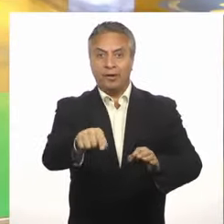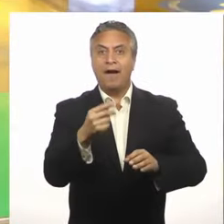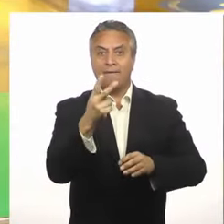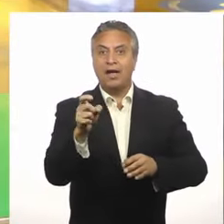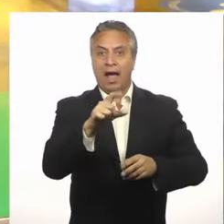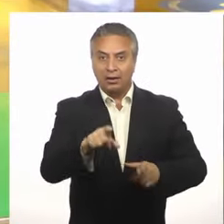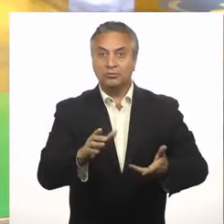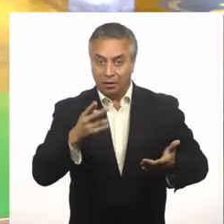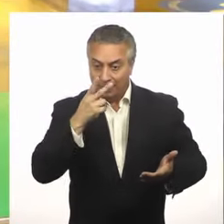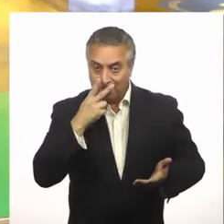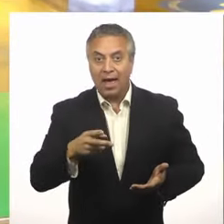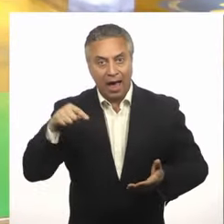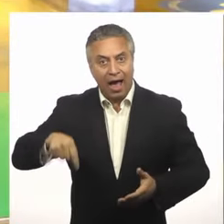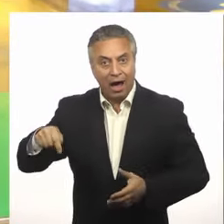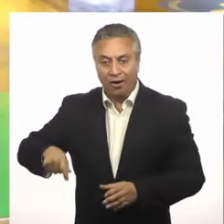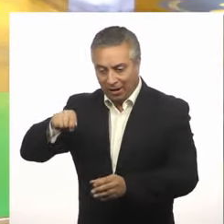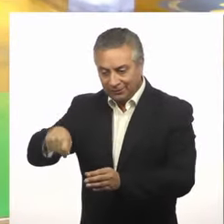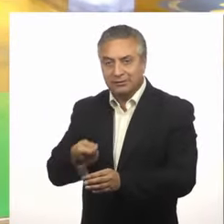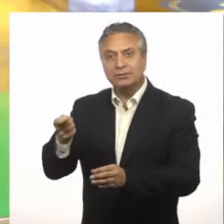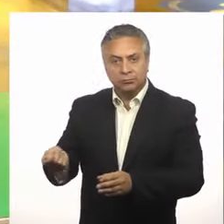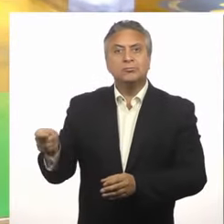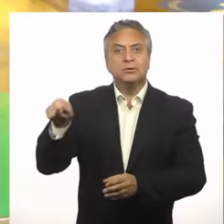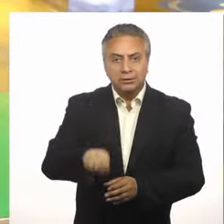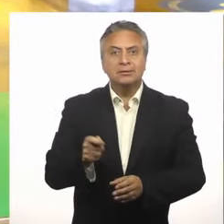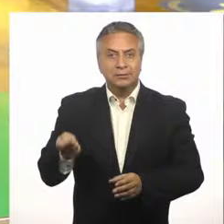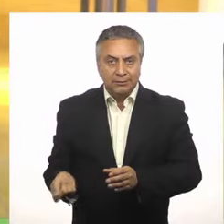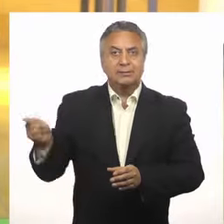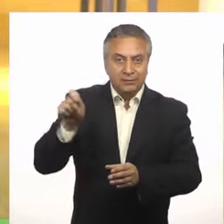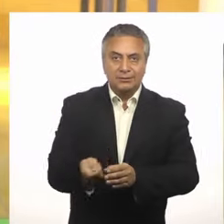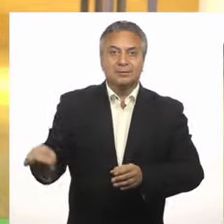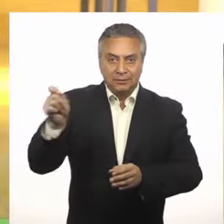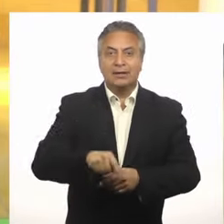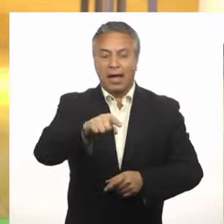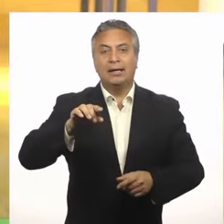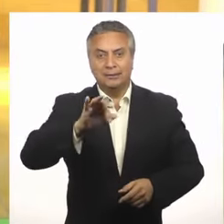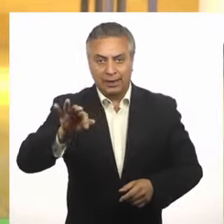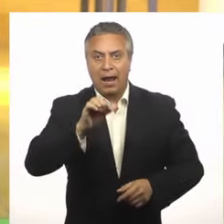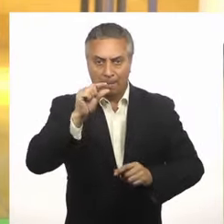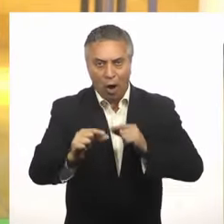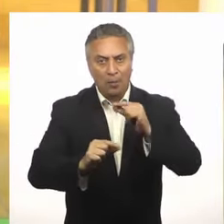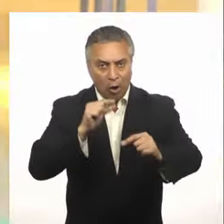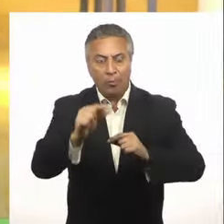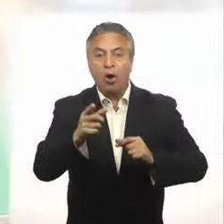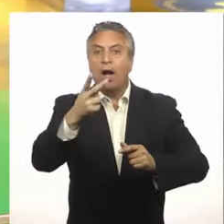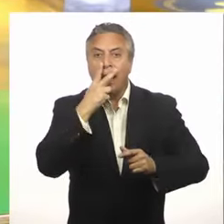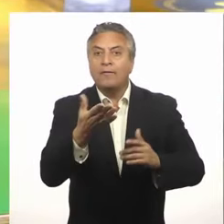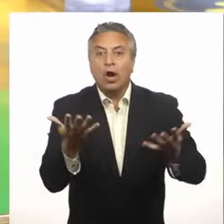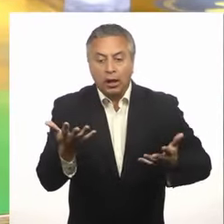adivinen, vamos a ir agregando poco a poco sal a nuestra agua destilada. Y vamos a ver qué sucede con nuestra